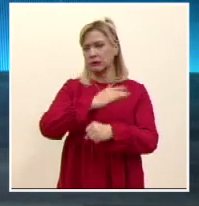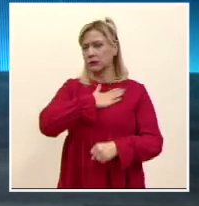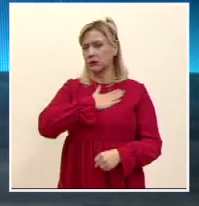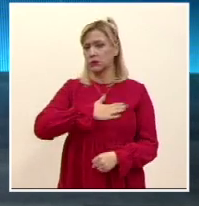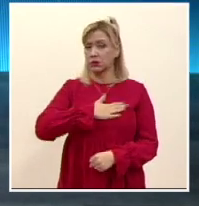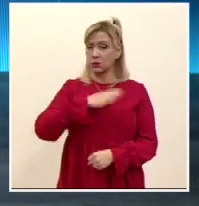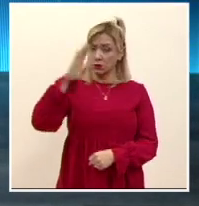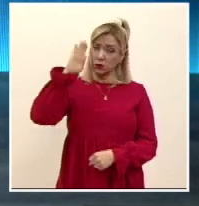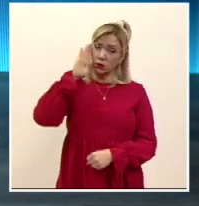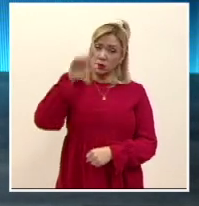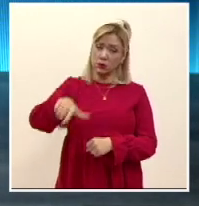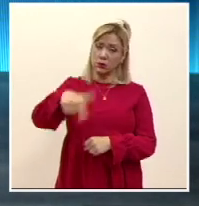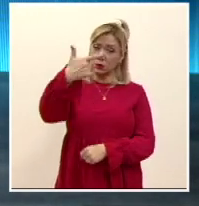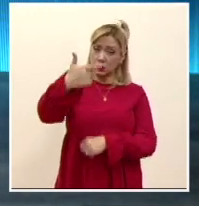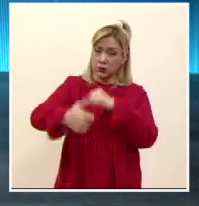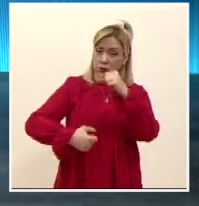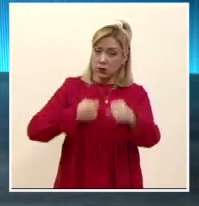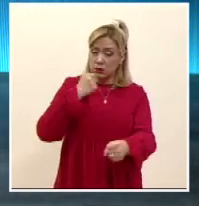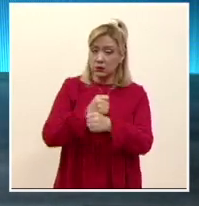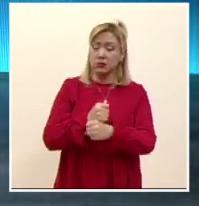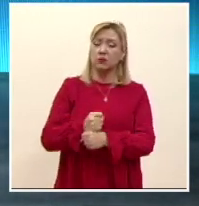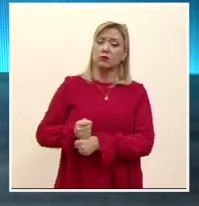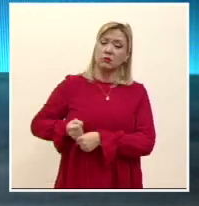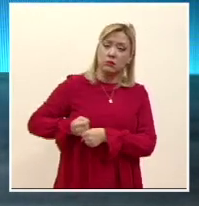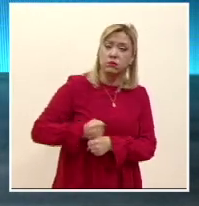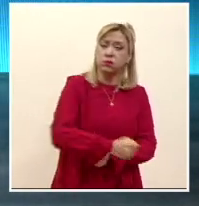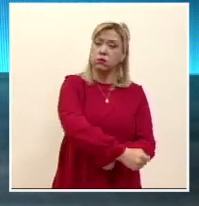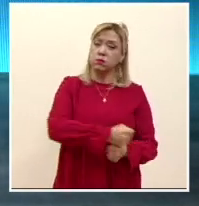una década y además fue víctima de tortura.